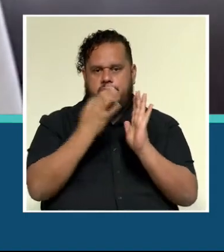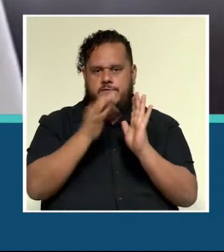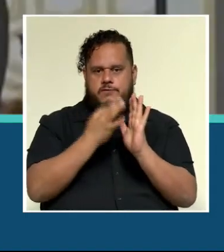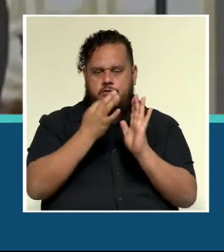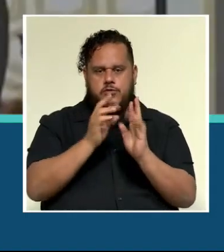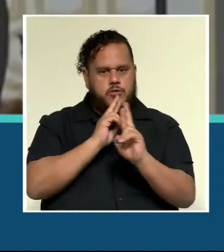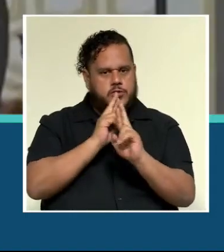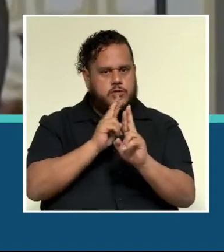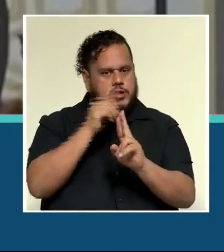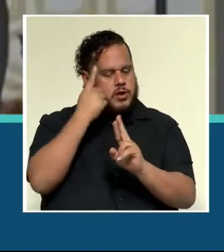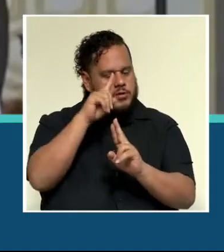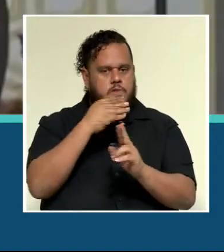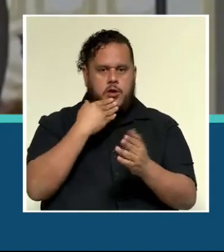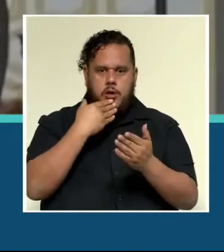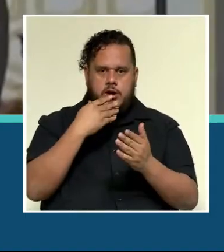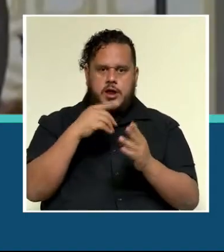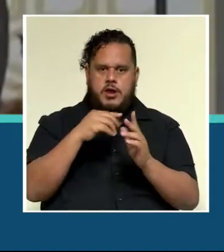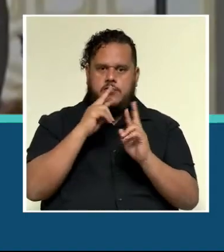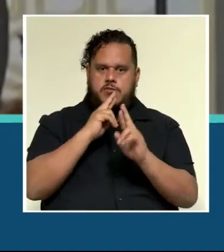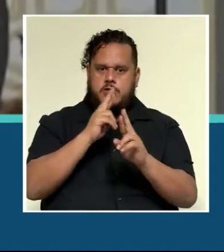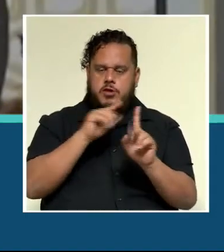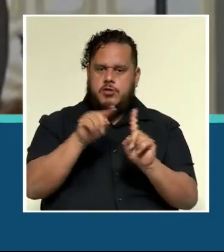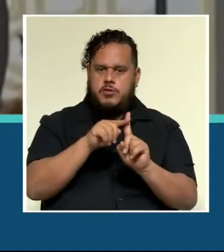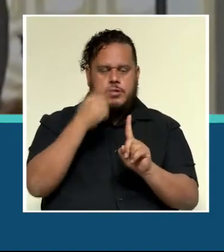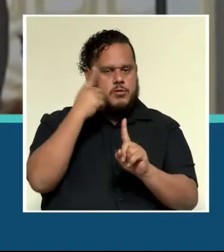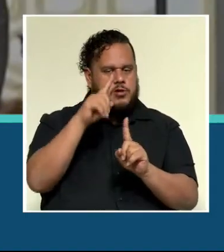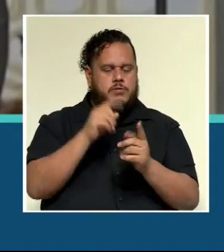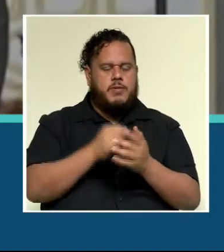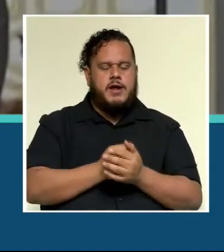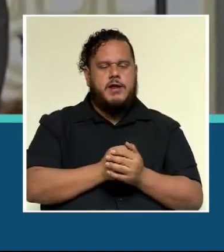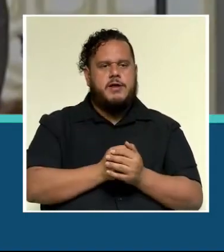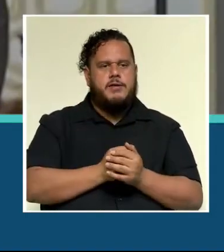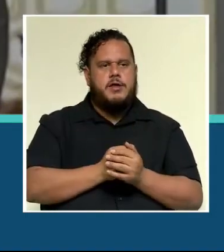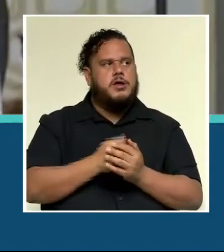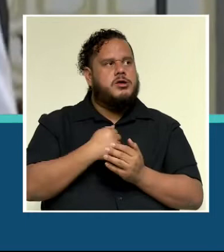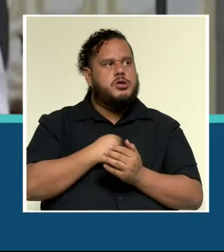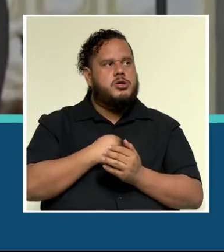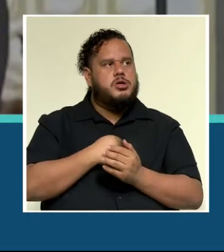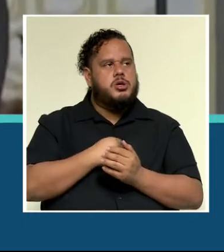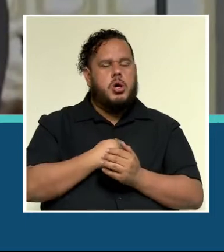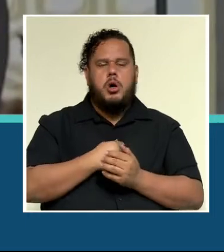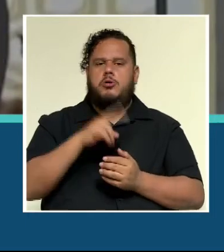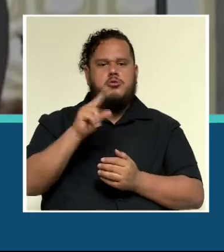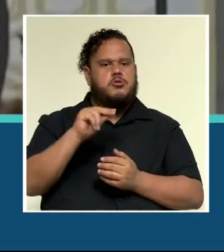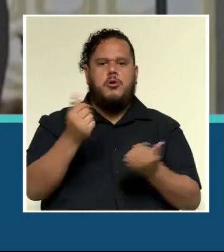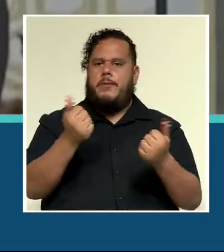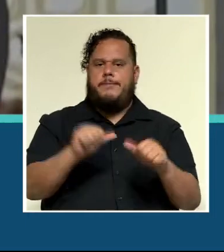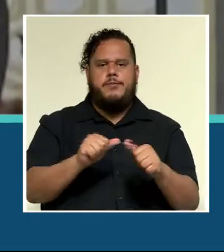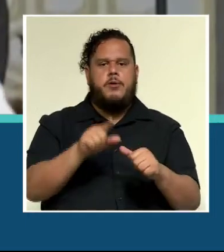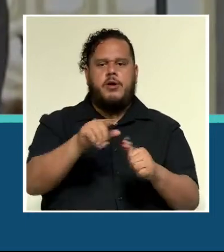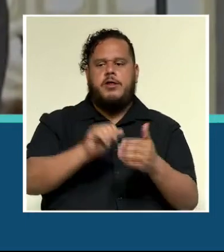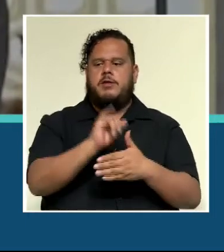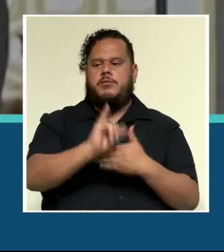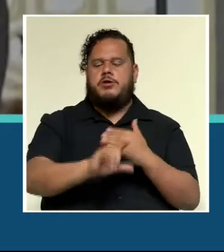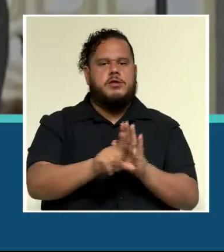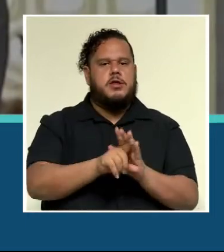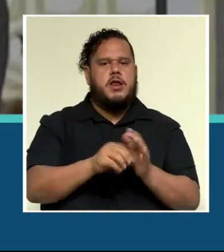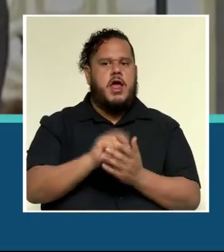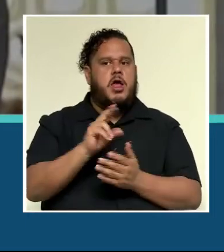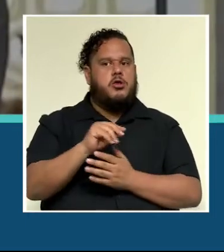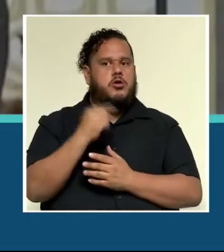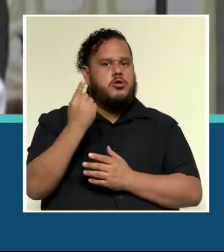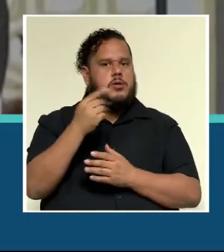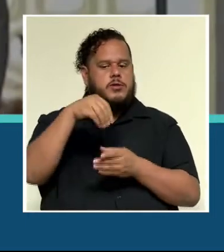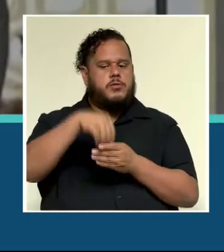país. Celebro rotundamente la aprobación de este importante proyecto de ley, no solamente por su